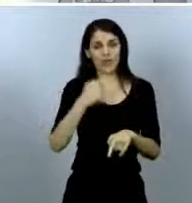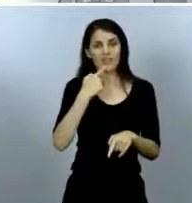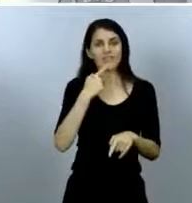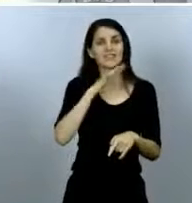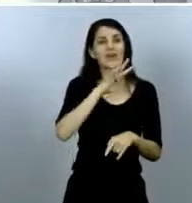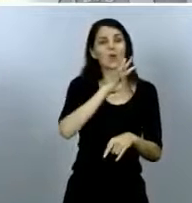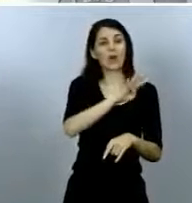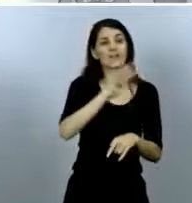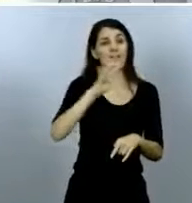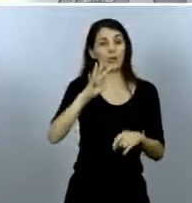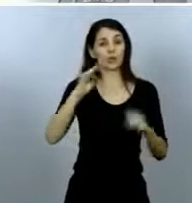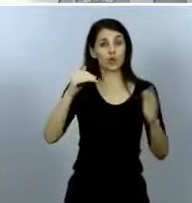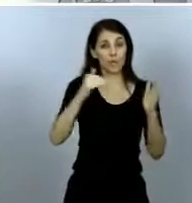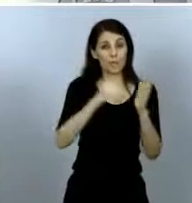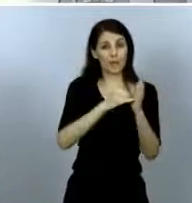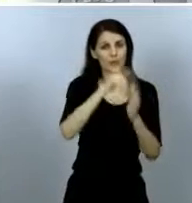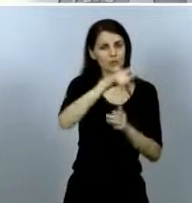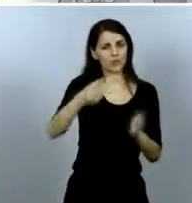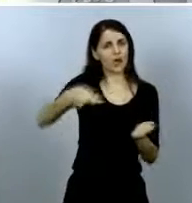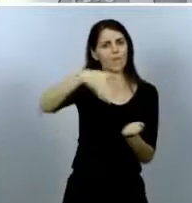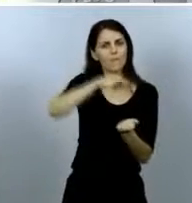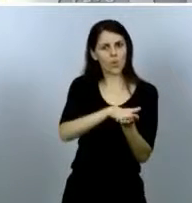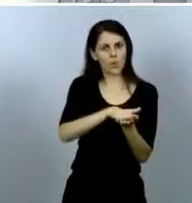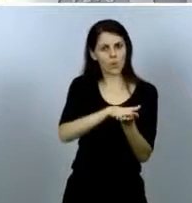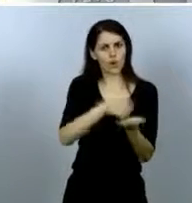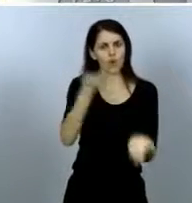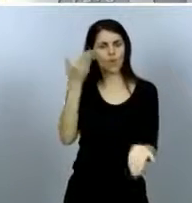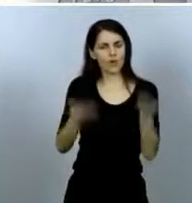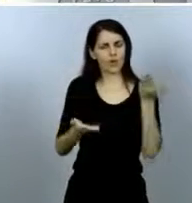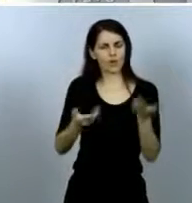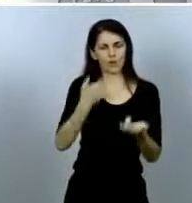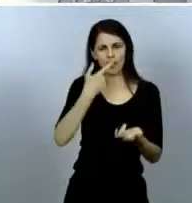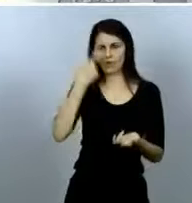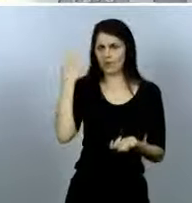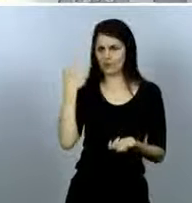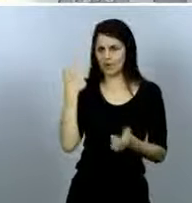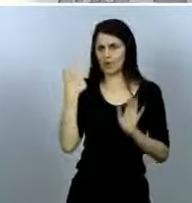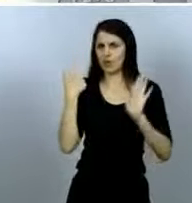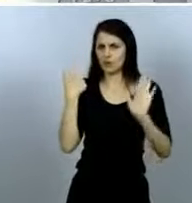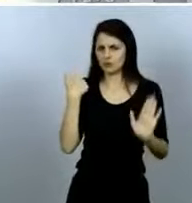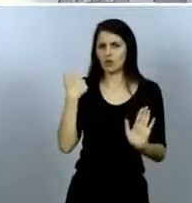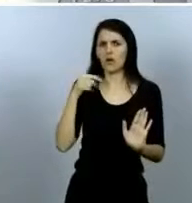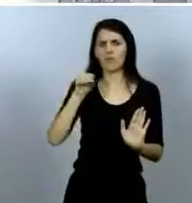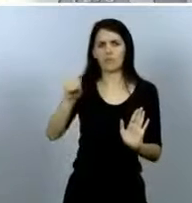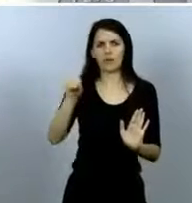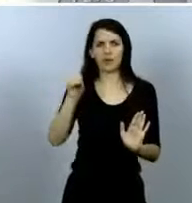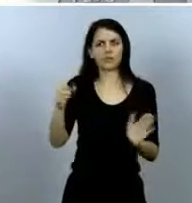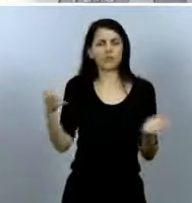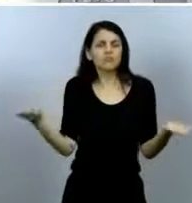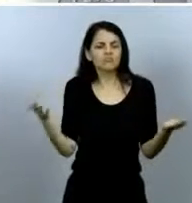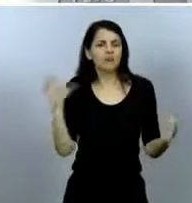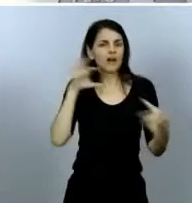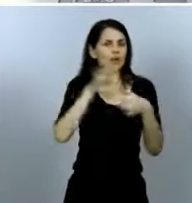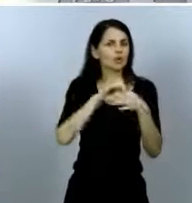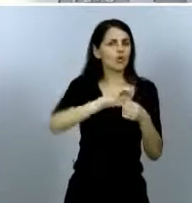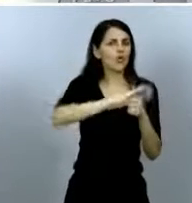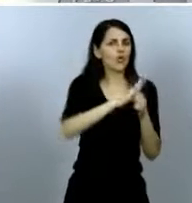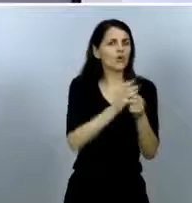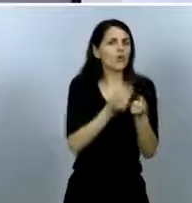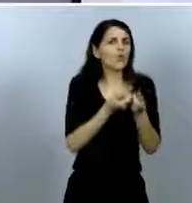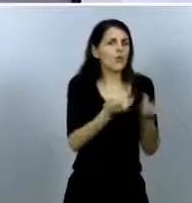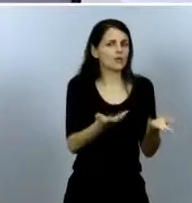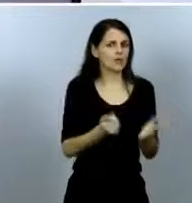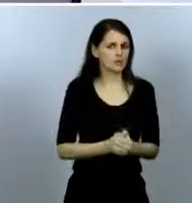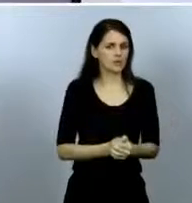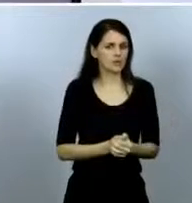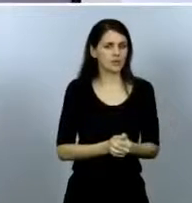en relación al mismo período del año pasado cuántas pueden atribuirse a la epidemia con vistas a la nueva normalidad en qué